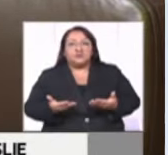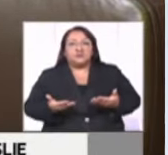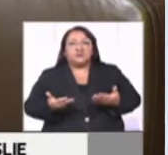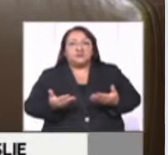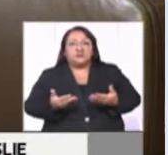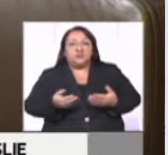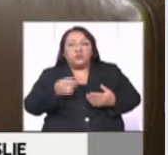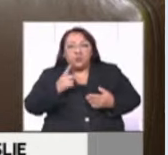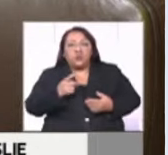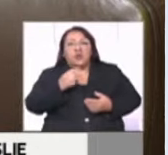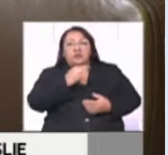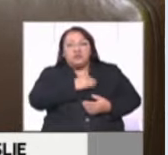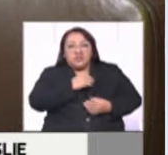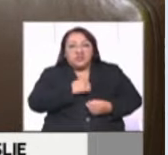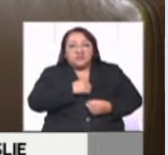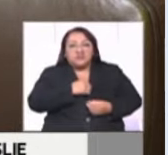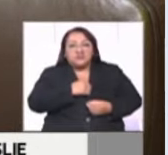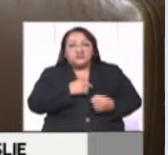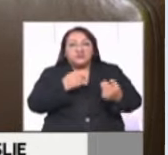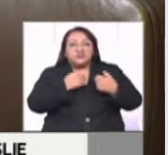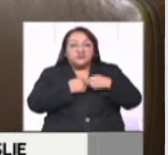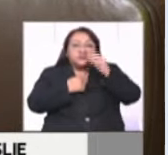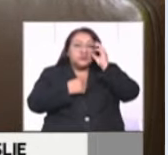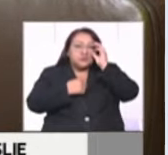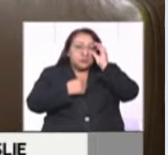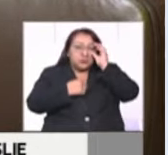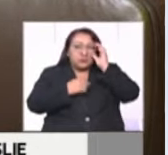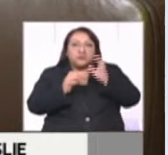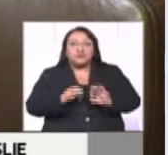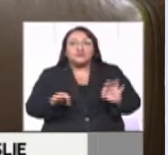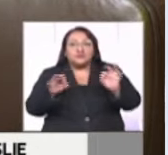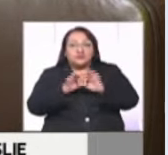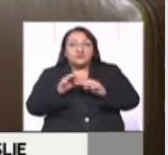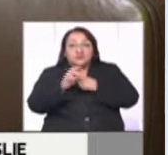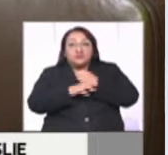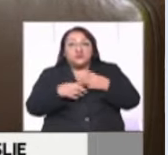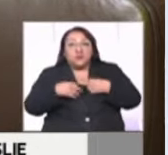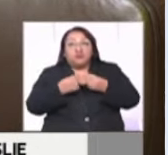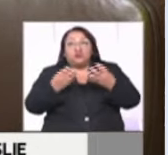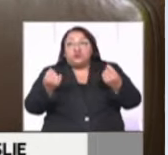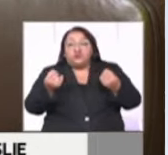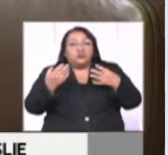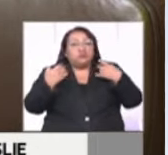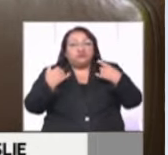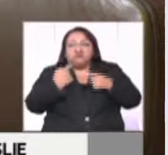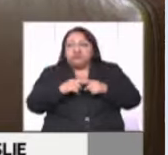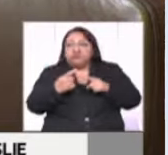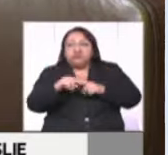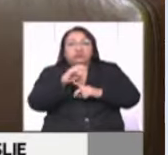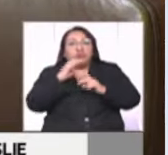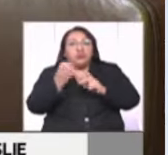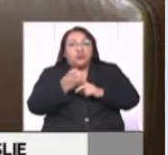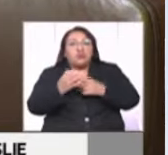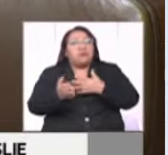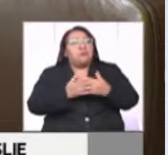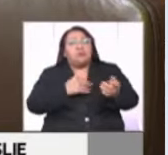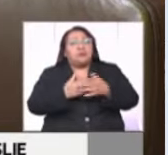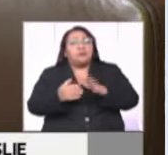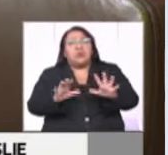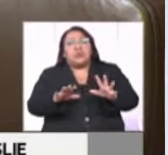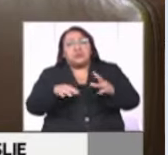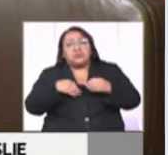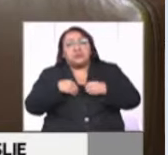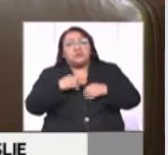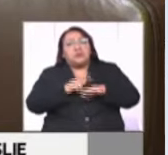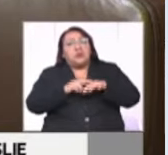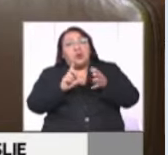una ministra a cargo de un sector tan importante, porque somos un país que tiene muchísima riqueza cultural, haya pretendido